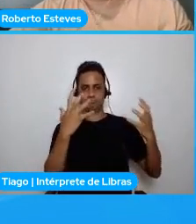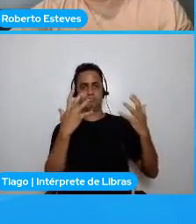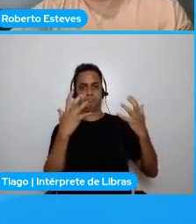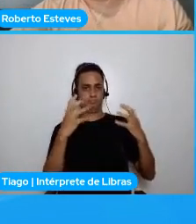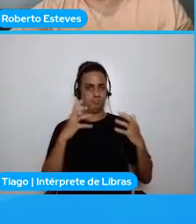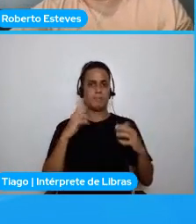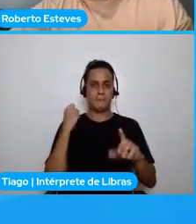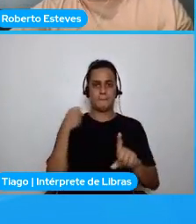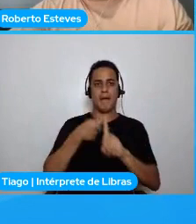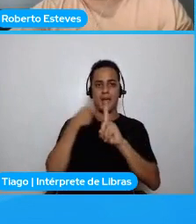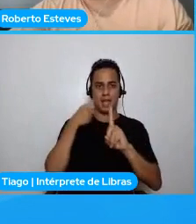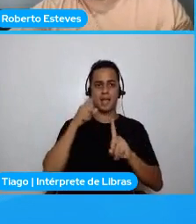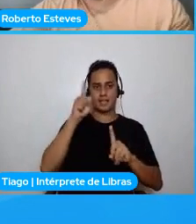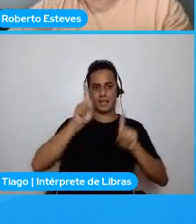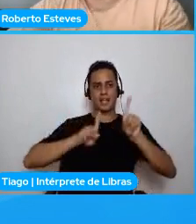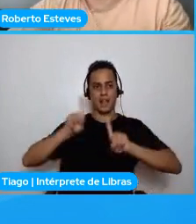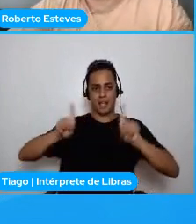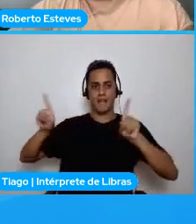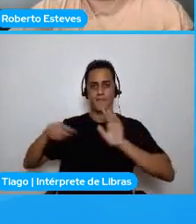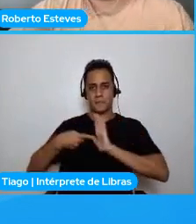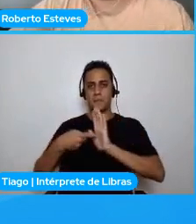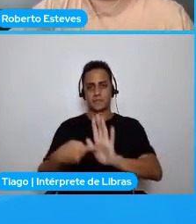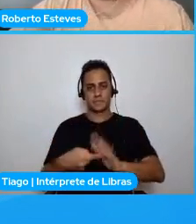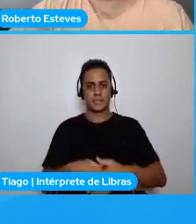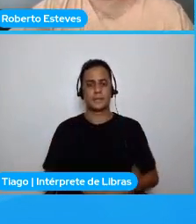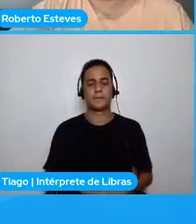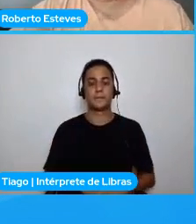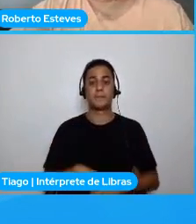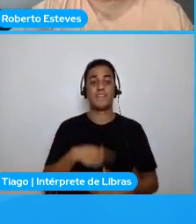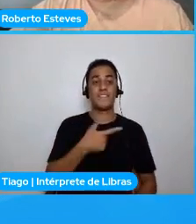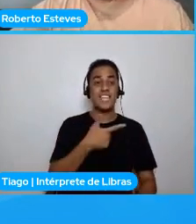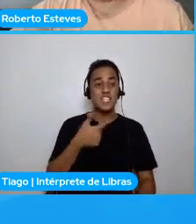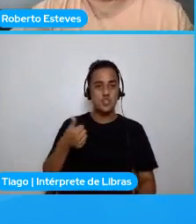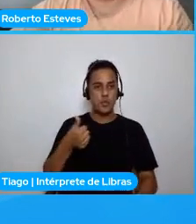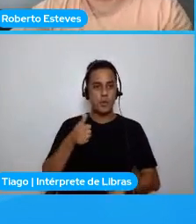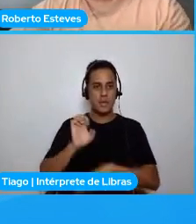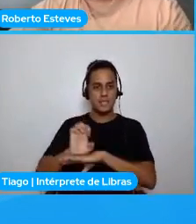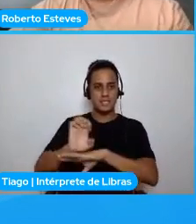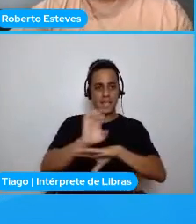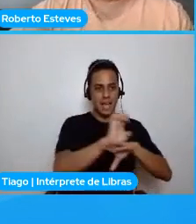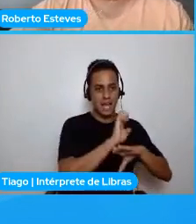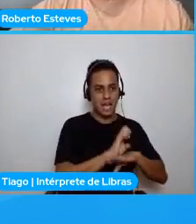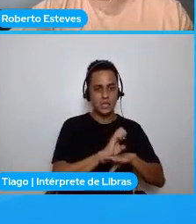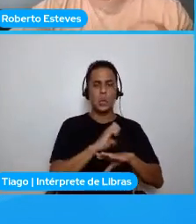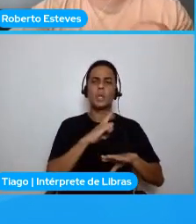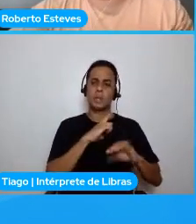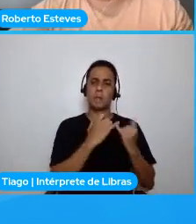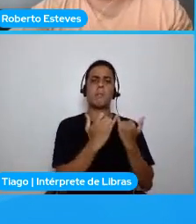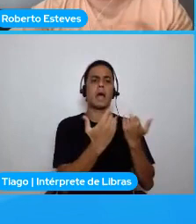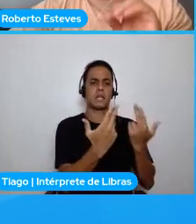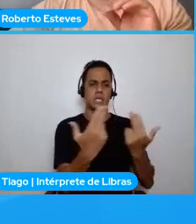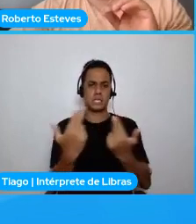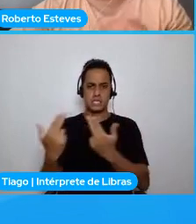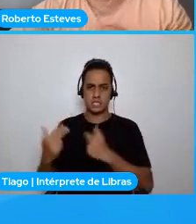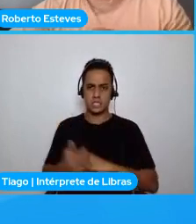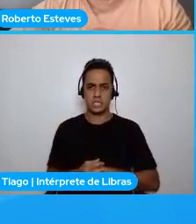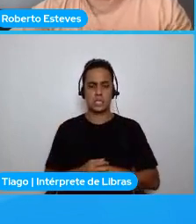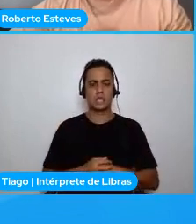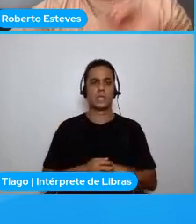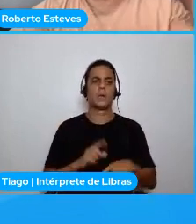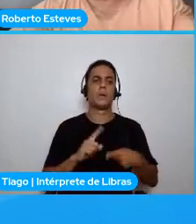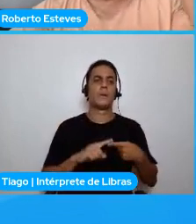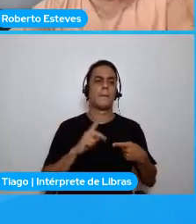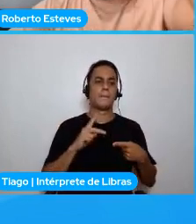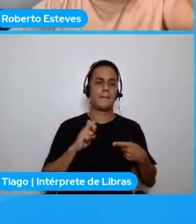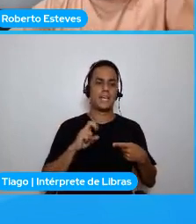vimos aquí arriba. Y es decir, mientras las 21 provincias del Ecuador tienen un nivel de gasto similar, Pichincha y Guayas